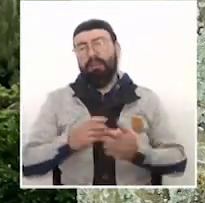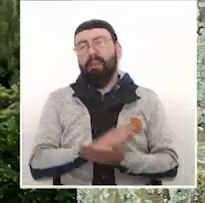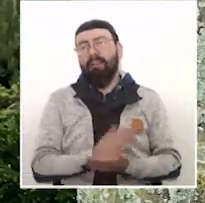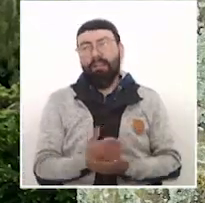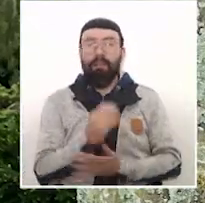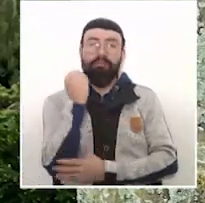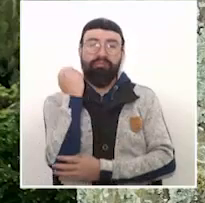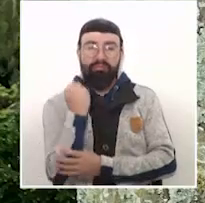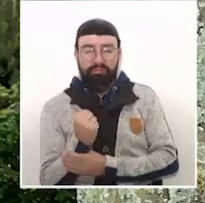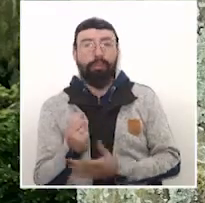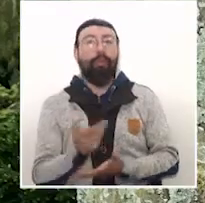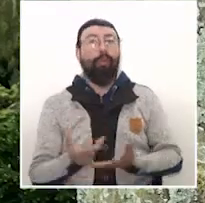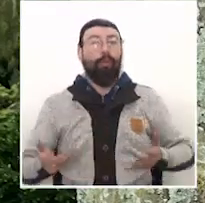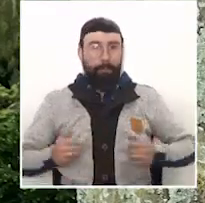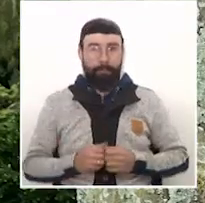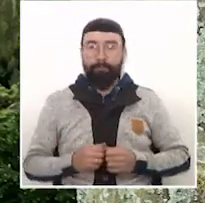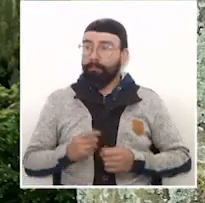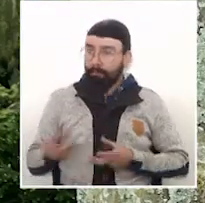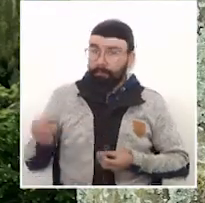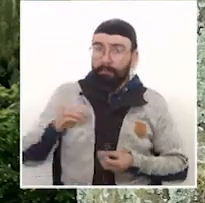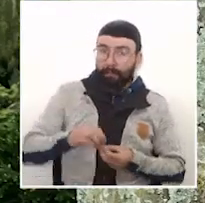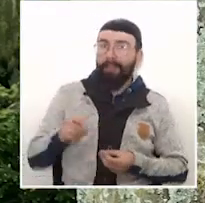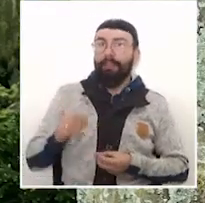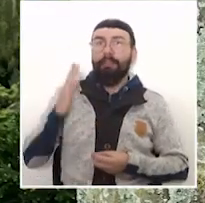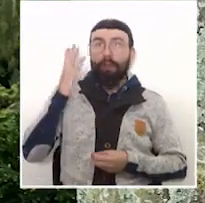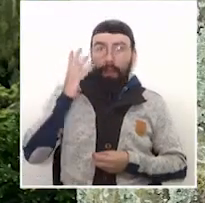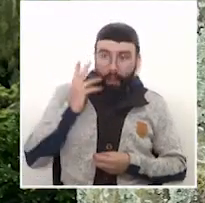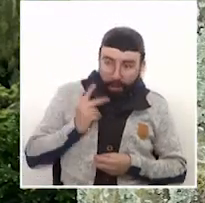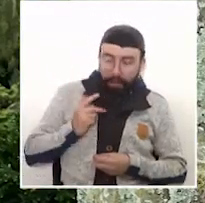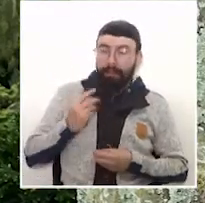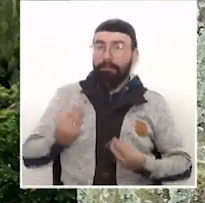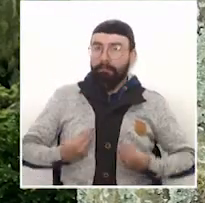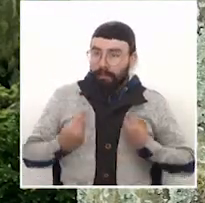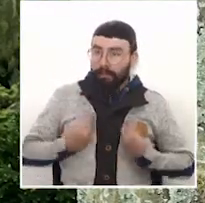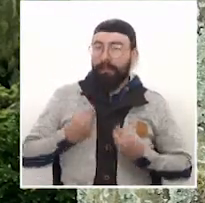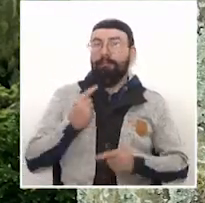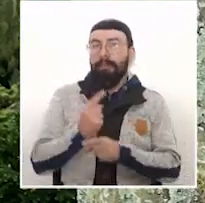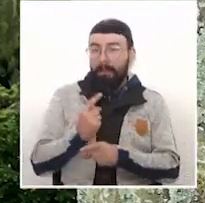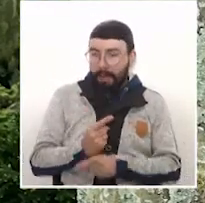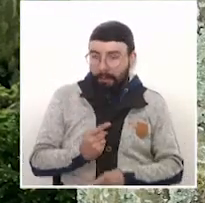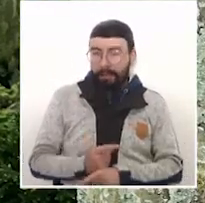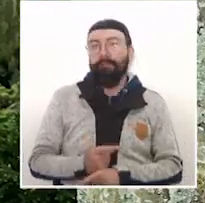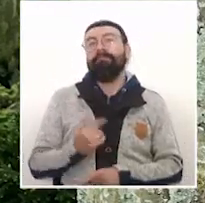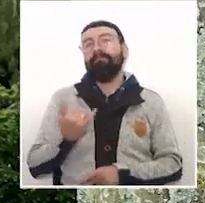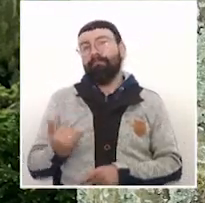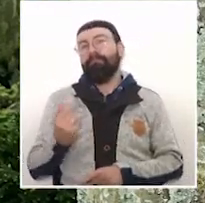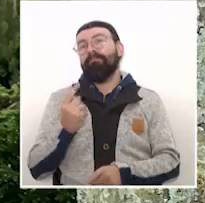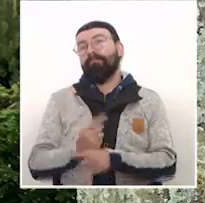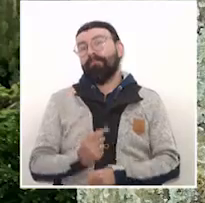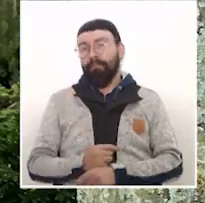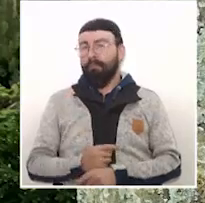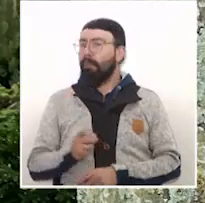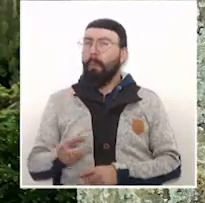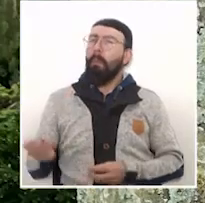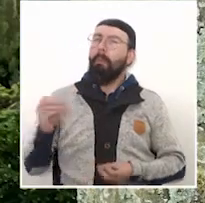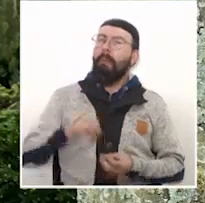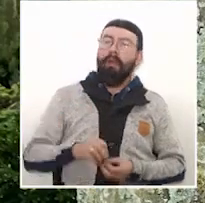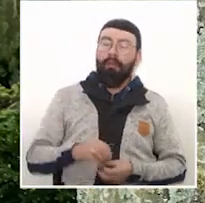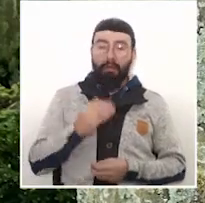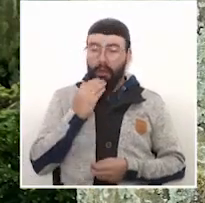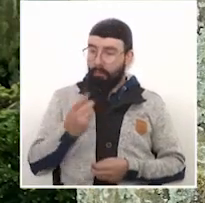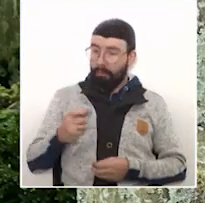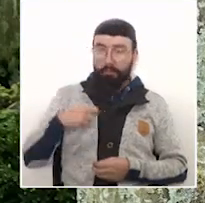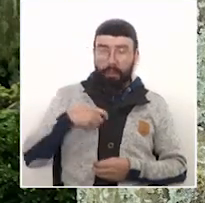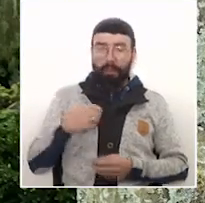ende, además, en mi día a día, en la calidad de vida. Si a eso le sumamos que cuando yo tengo un cúmulo